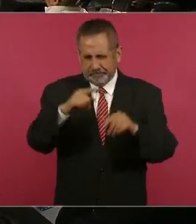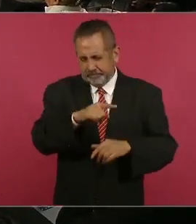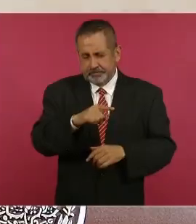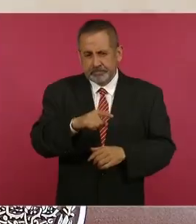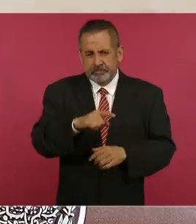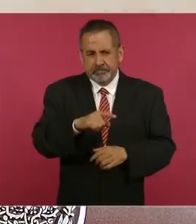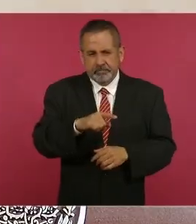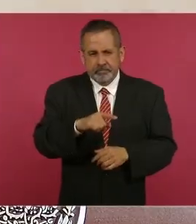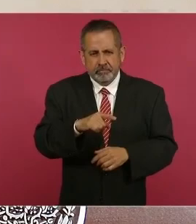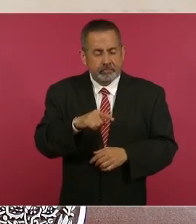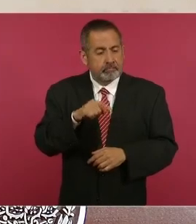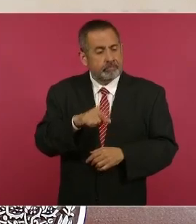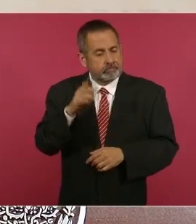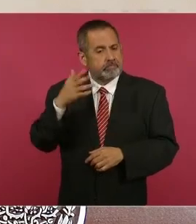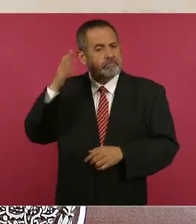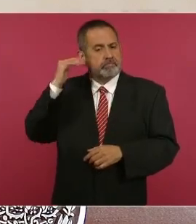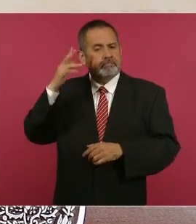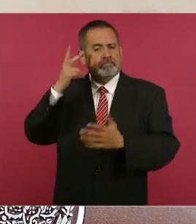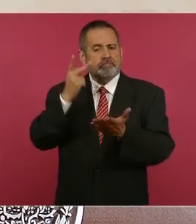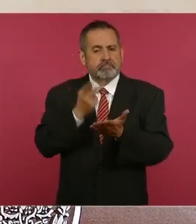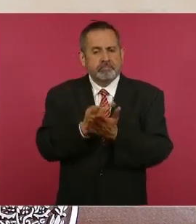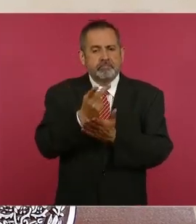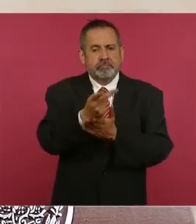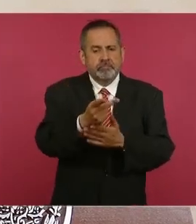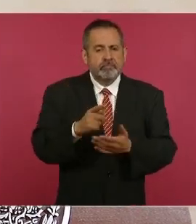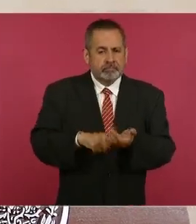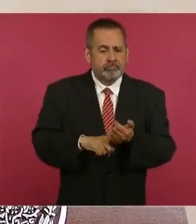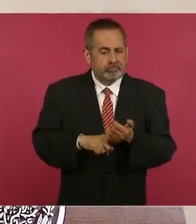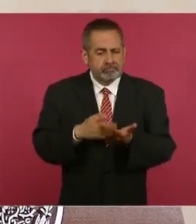que le dieron un premio, el